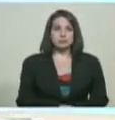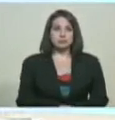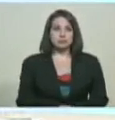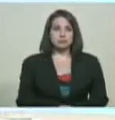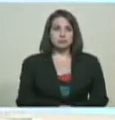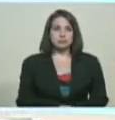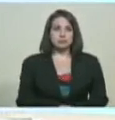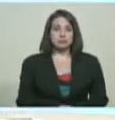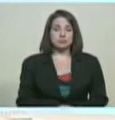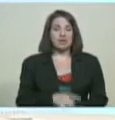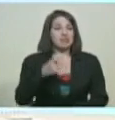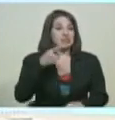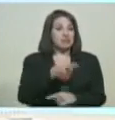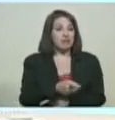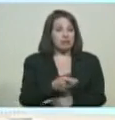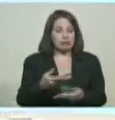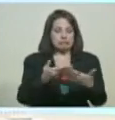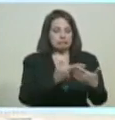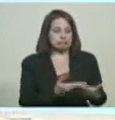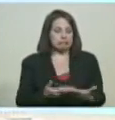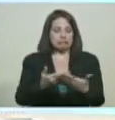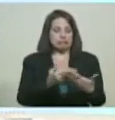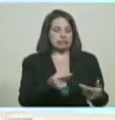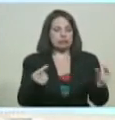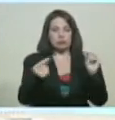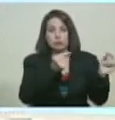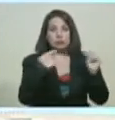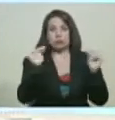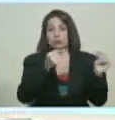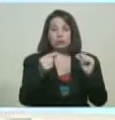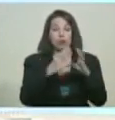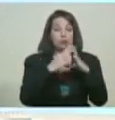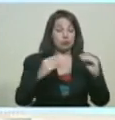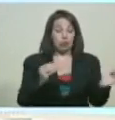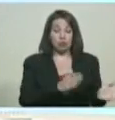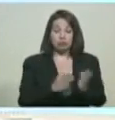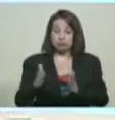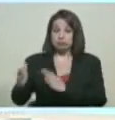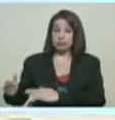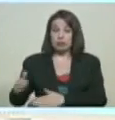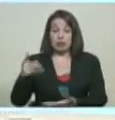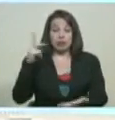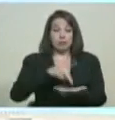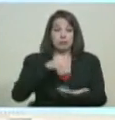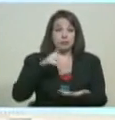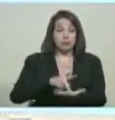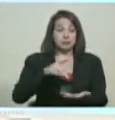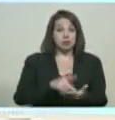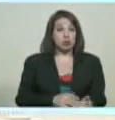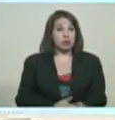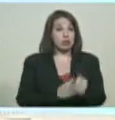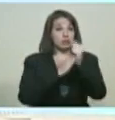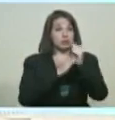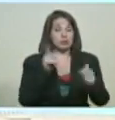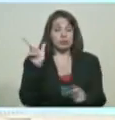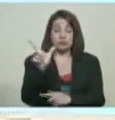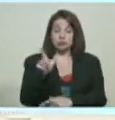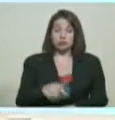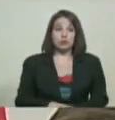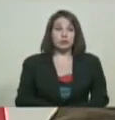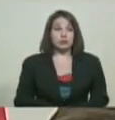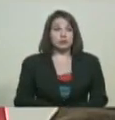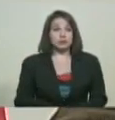deberían ser de obligatorio estudio y debate en todas las estructuras de militancia y dirección del psoe